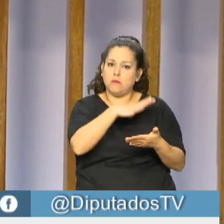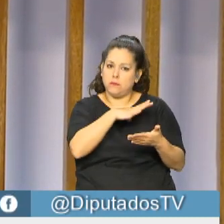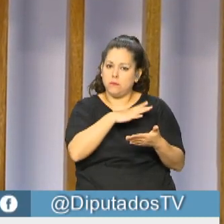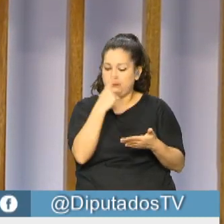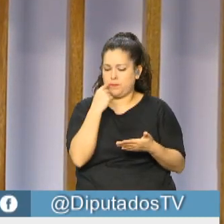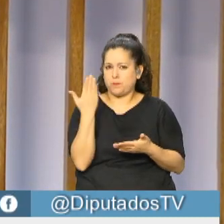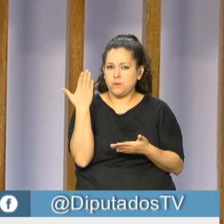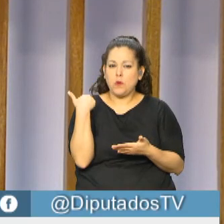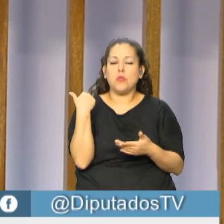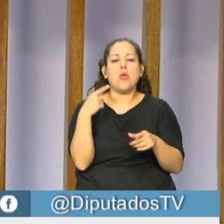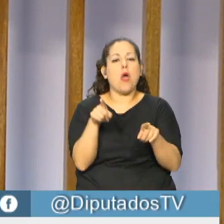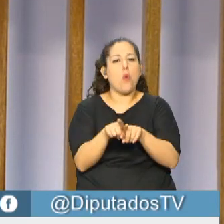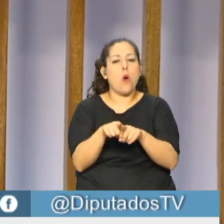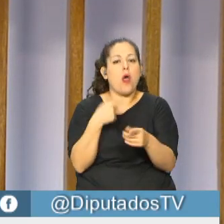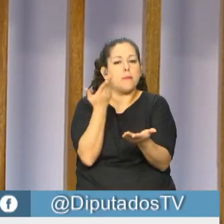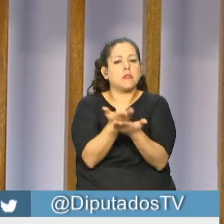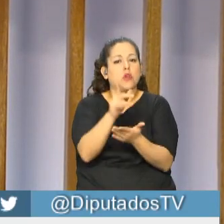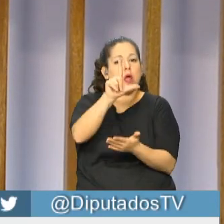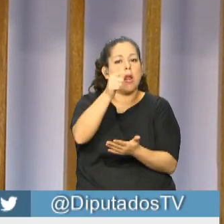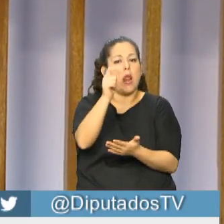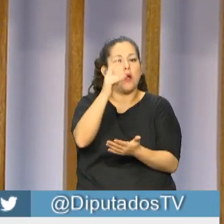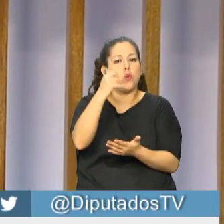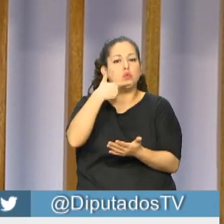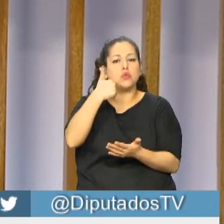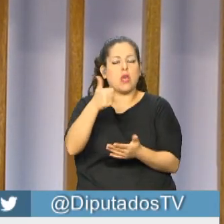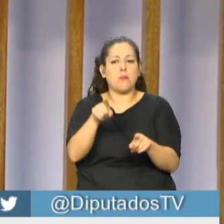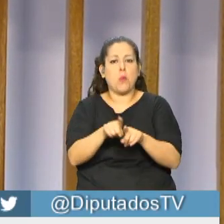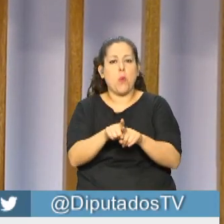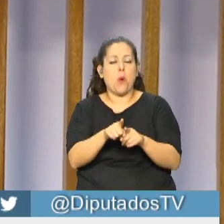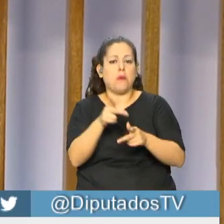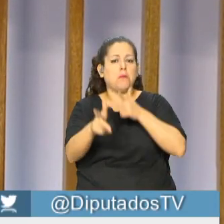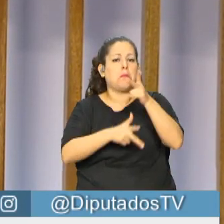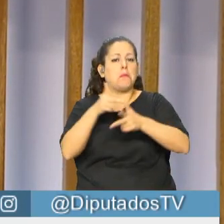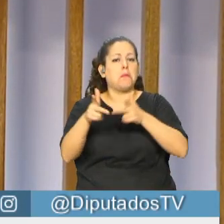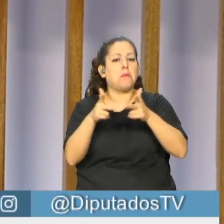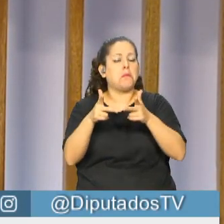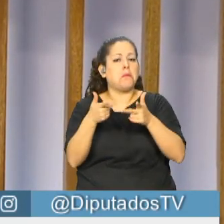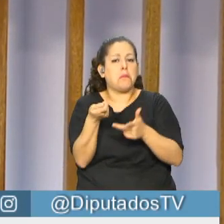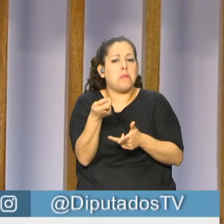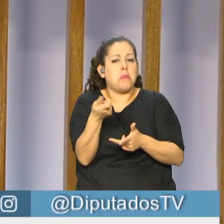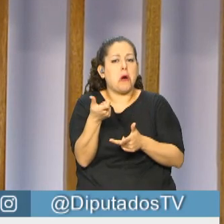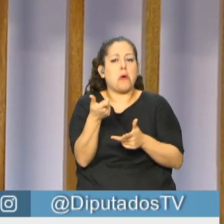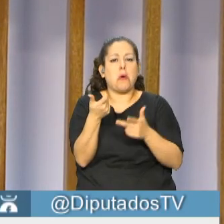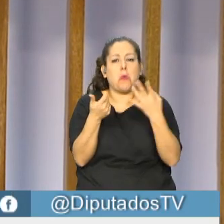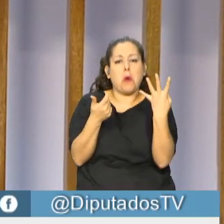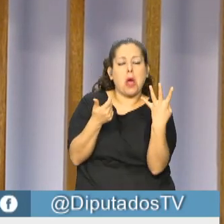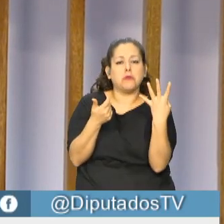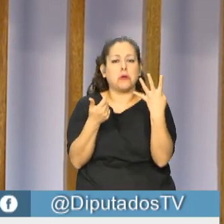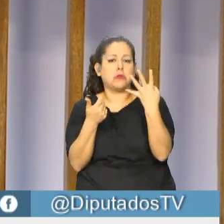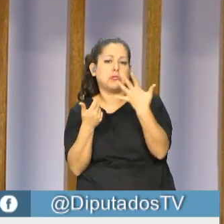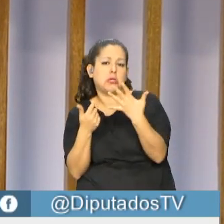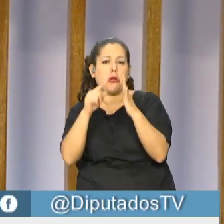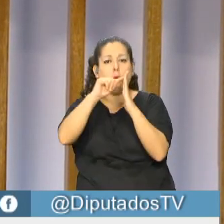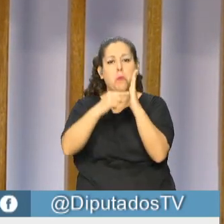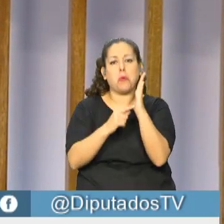día fue una presentación de la CUNSA muy solapada, donde habla de 4 o 5 puntos, donde no se puede